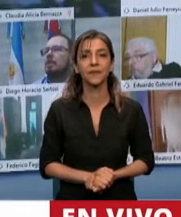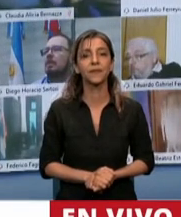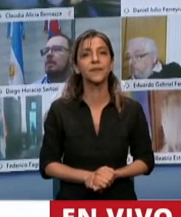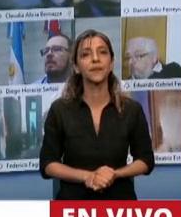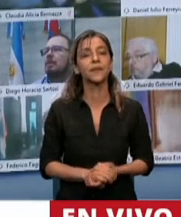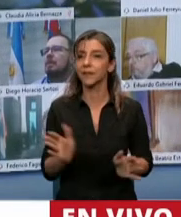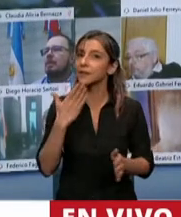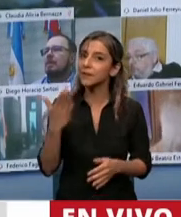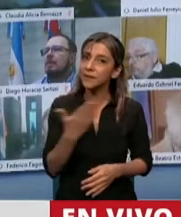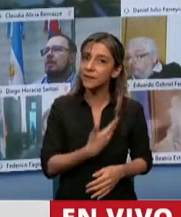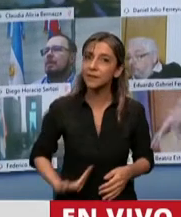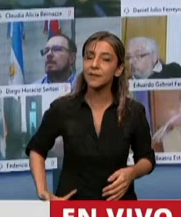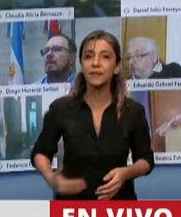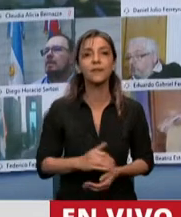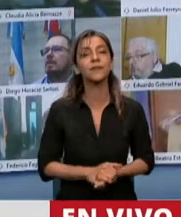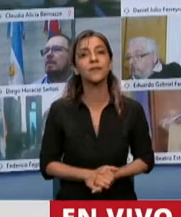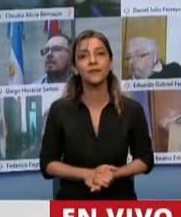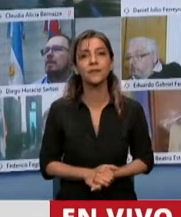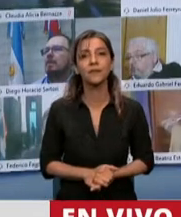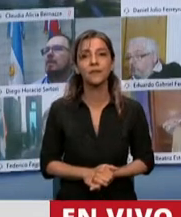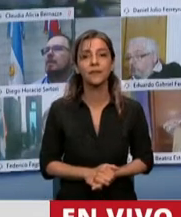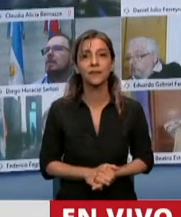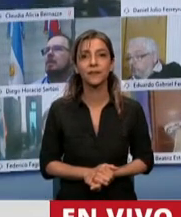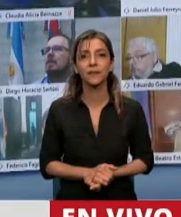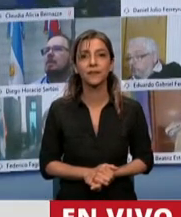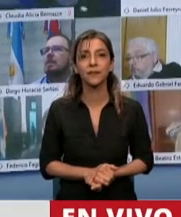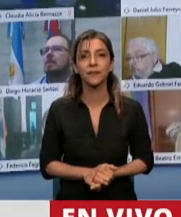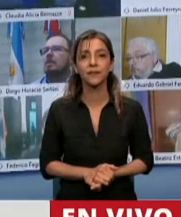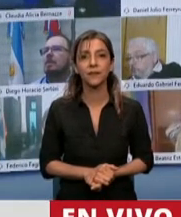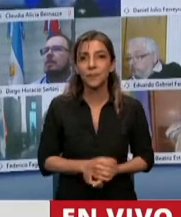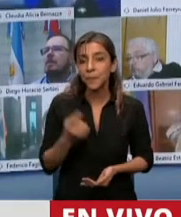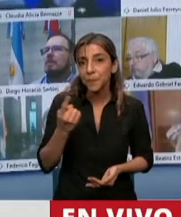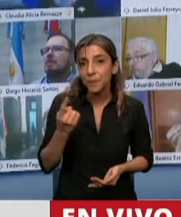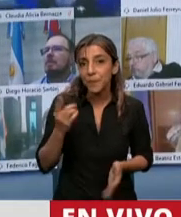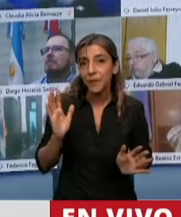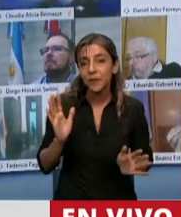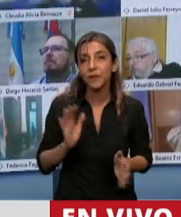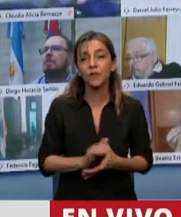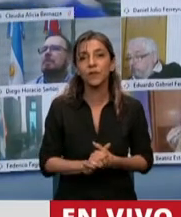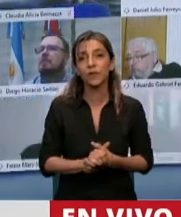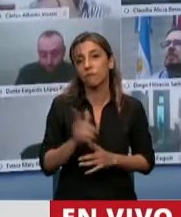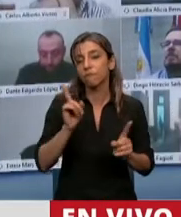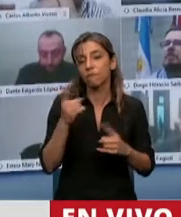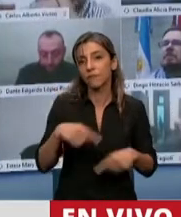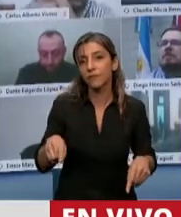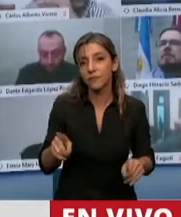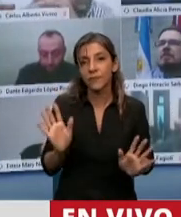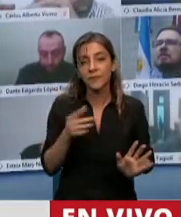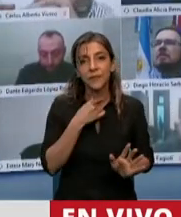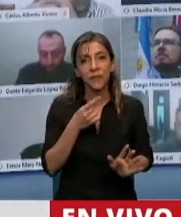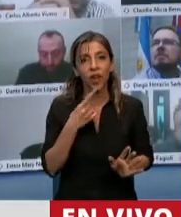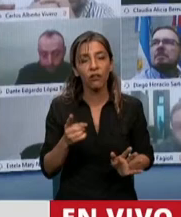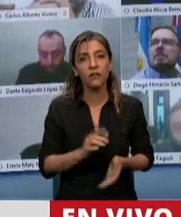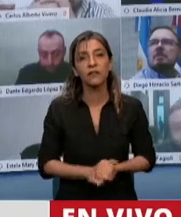Gracias, presidente. Bueno, primero algunas consideraciones iniciales, presidente. En primer